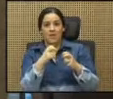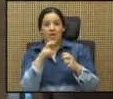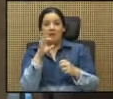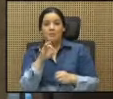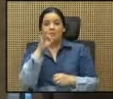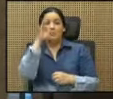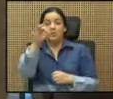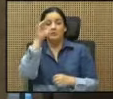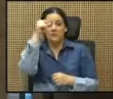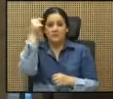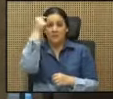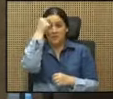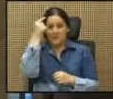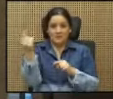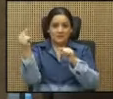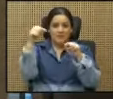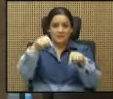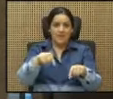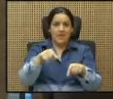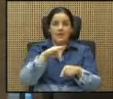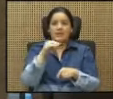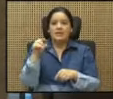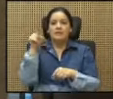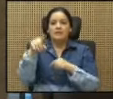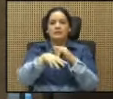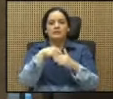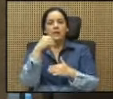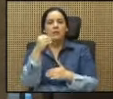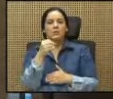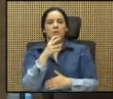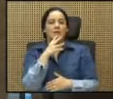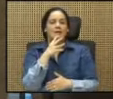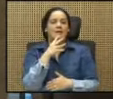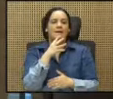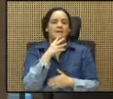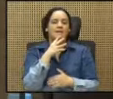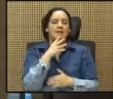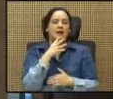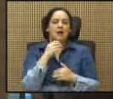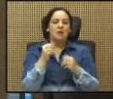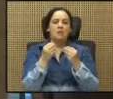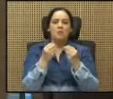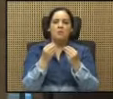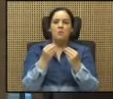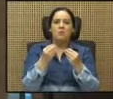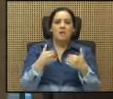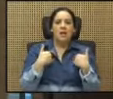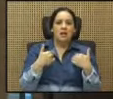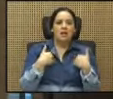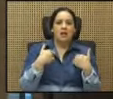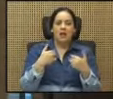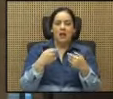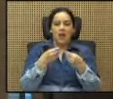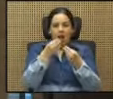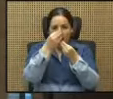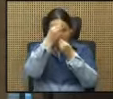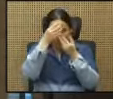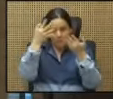gobiernos. Y es que salieron con bombos y platillos a anunciar el crédito de servicio ampliado